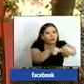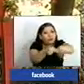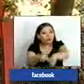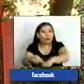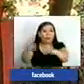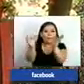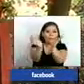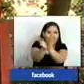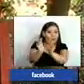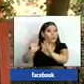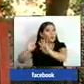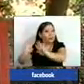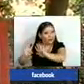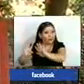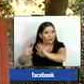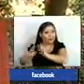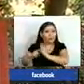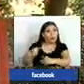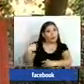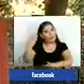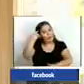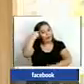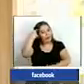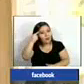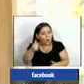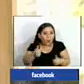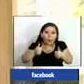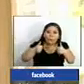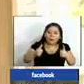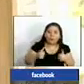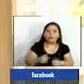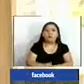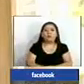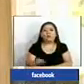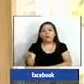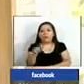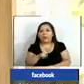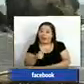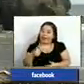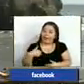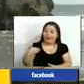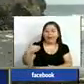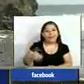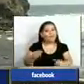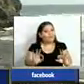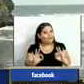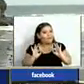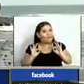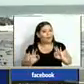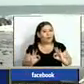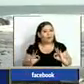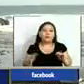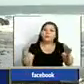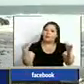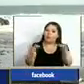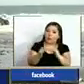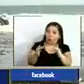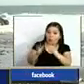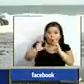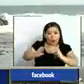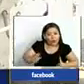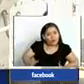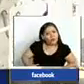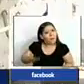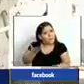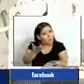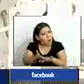mayo. ¿Ya? Entonces las expectativas para el sector eran grandes. Iba a ser nuestro año prácticamente. Y sobre todo que el gobierno le ha